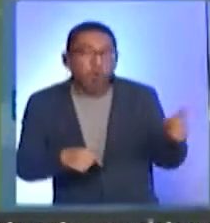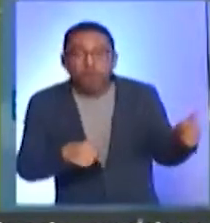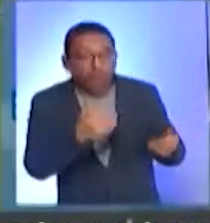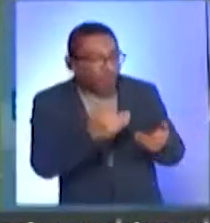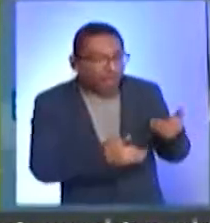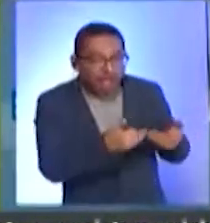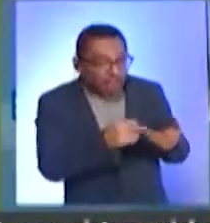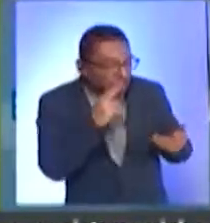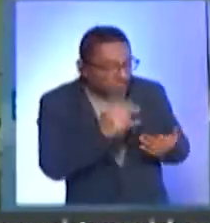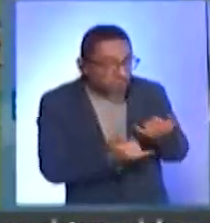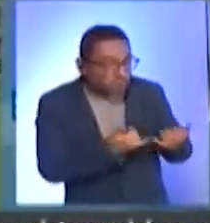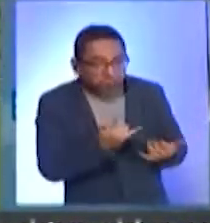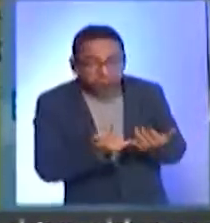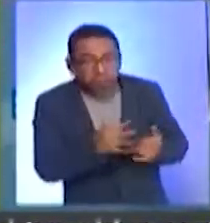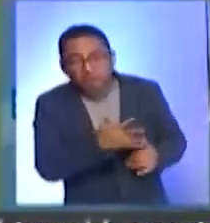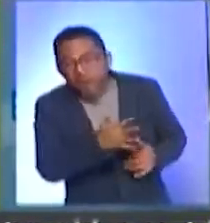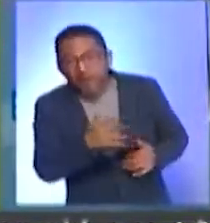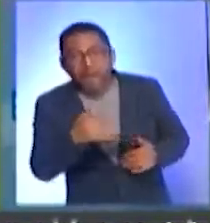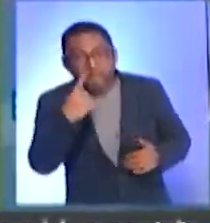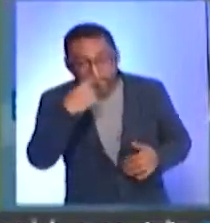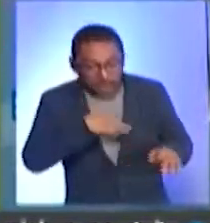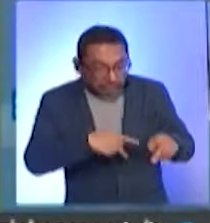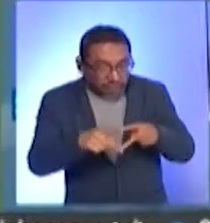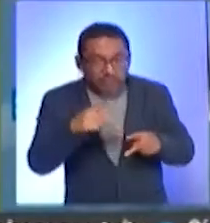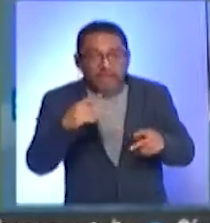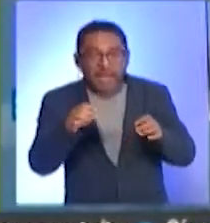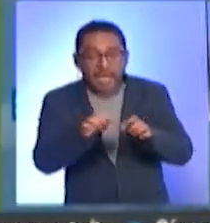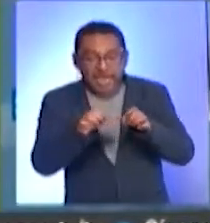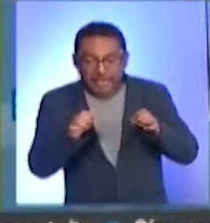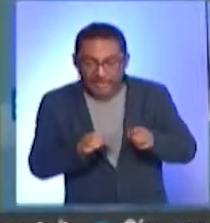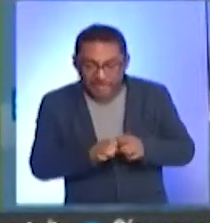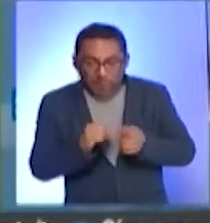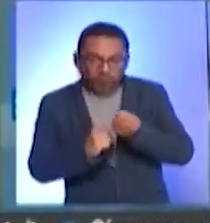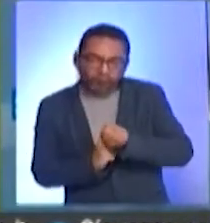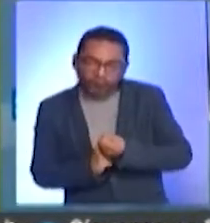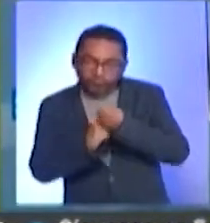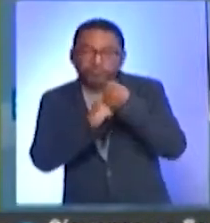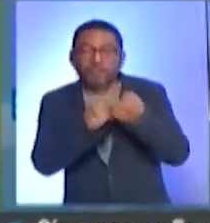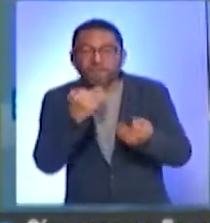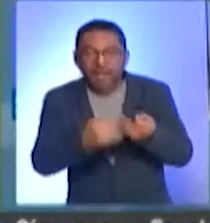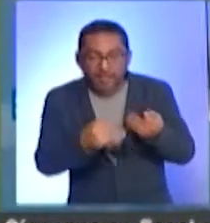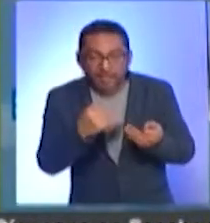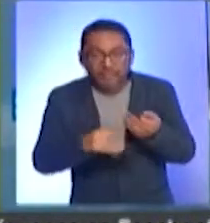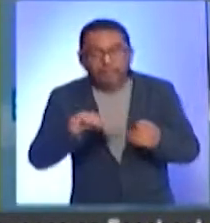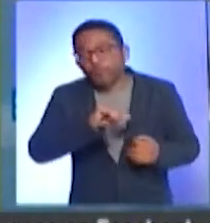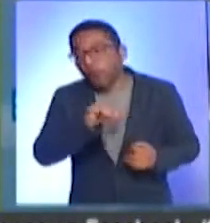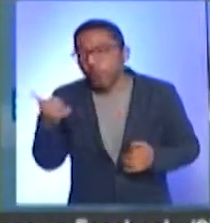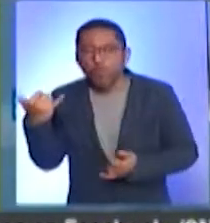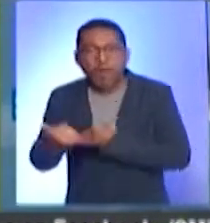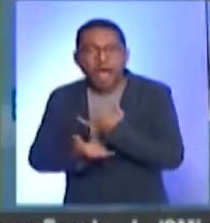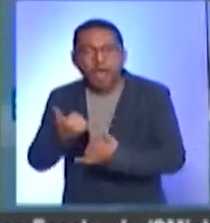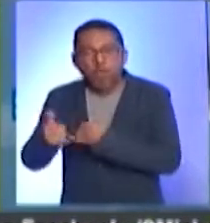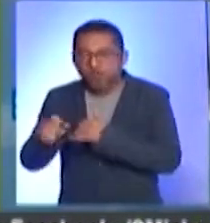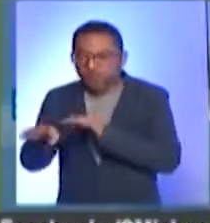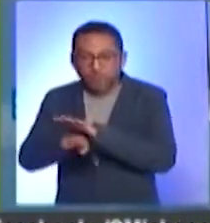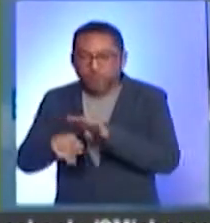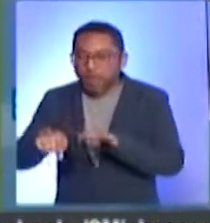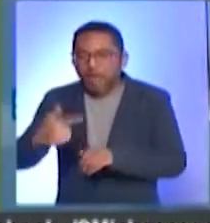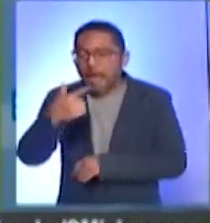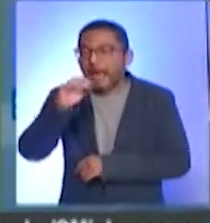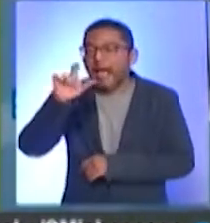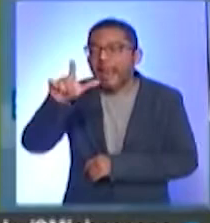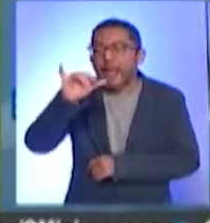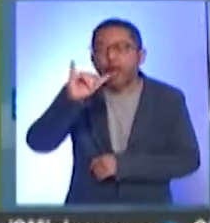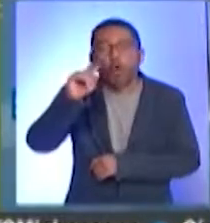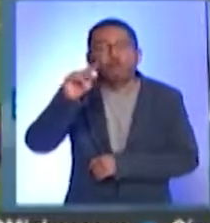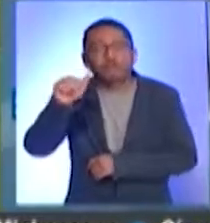manifestar más regularidad y funcionalidad para potencializar el equipo y los casos de los jugadores base donde se destaque el actual de la costa pero